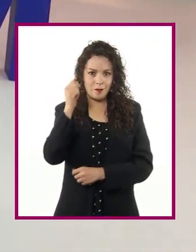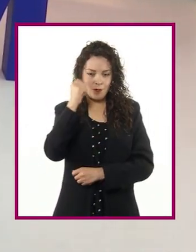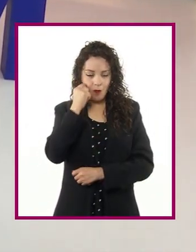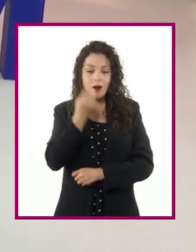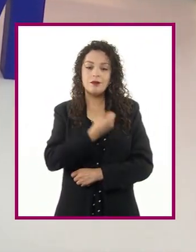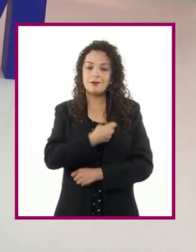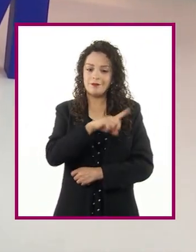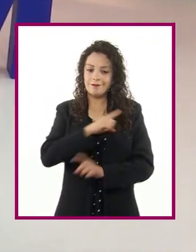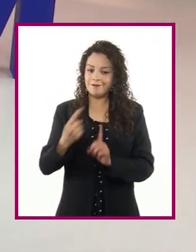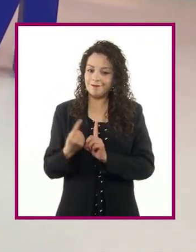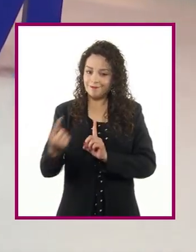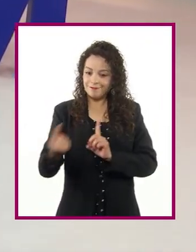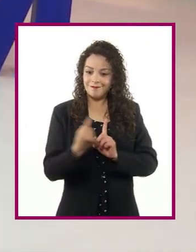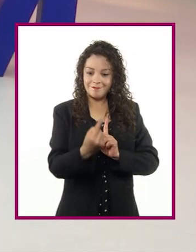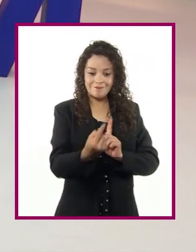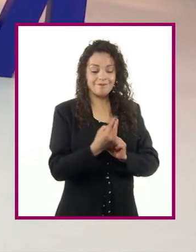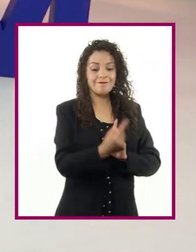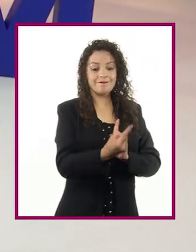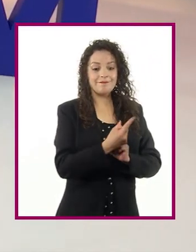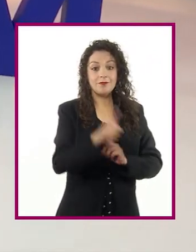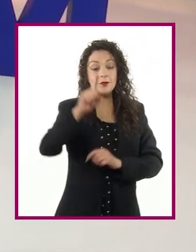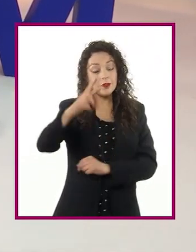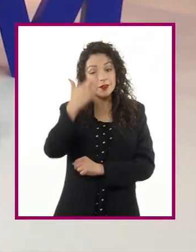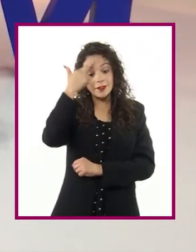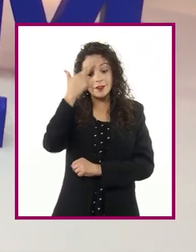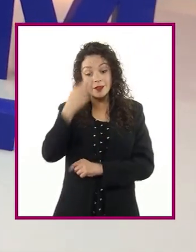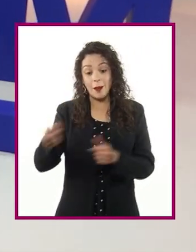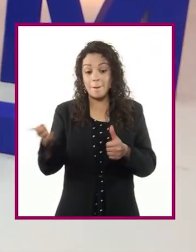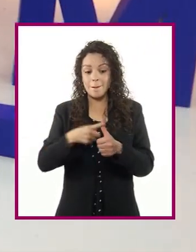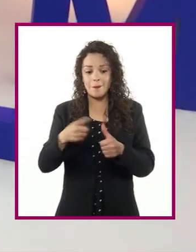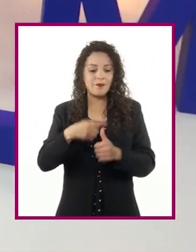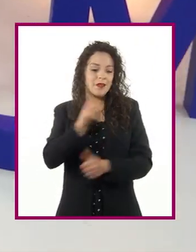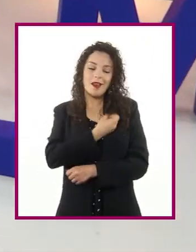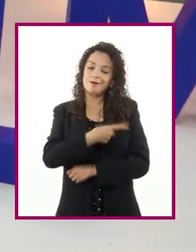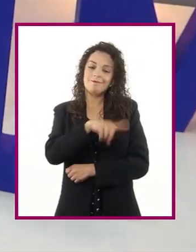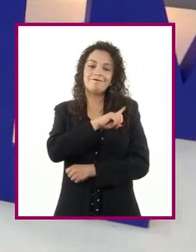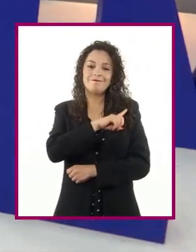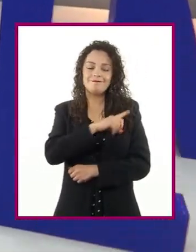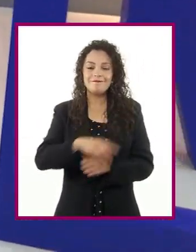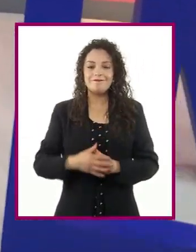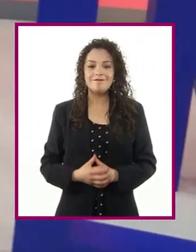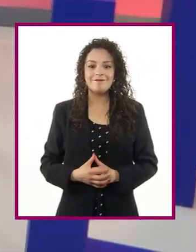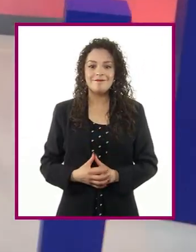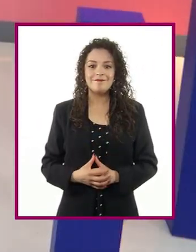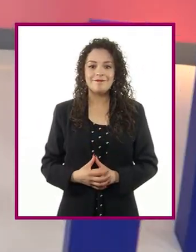y pedir la sana distancia. Recuerden que la salud es lo primero.